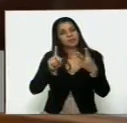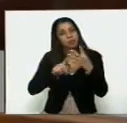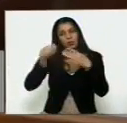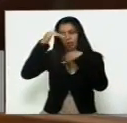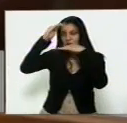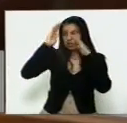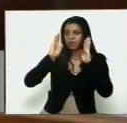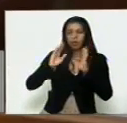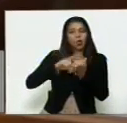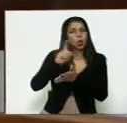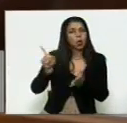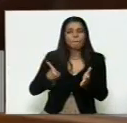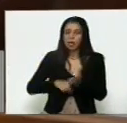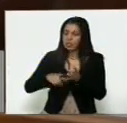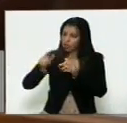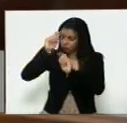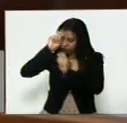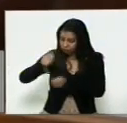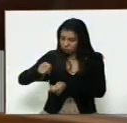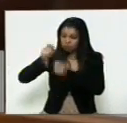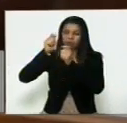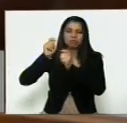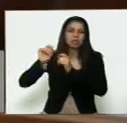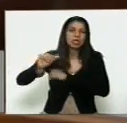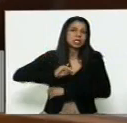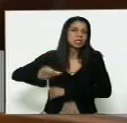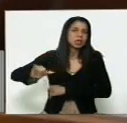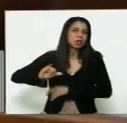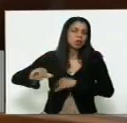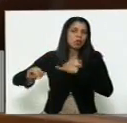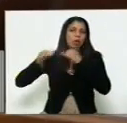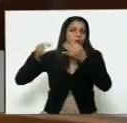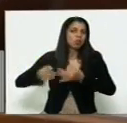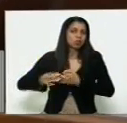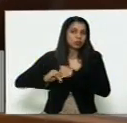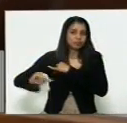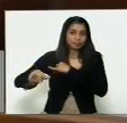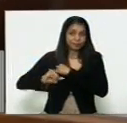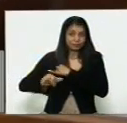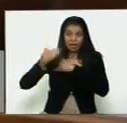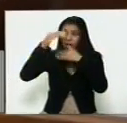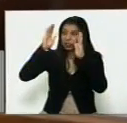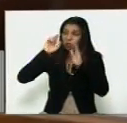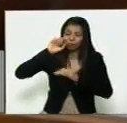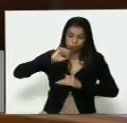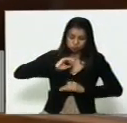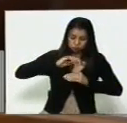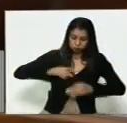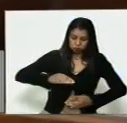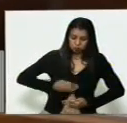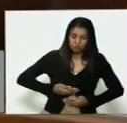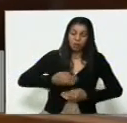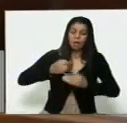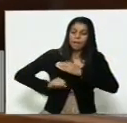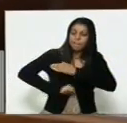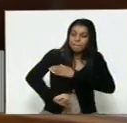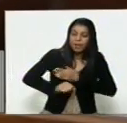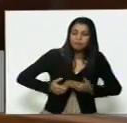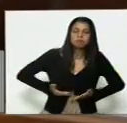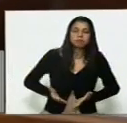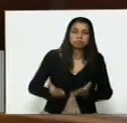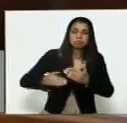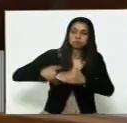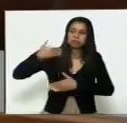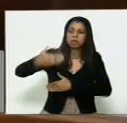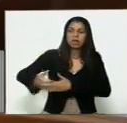Atención integral, trato digno, justo e igualitario. La atención de la gestación, trabajo de parto, nacimiento y posparto